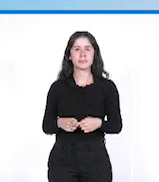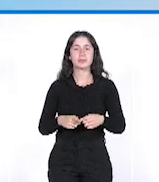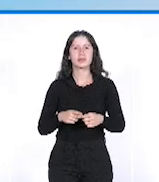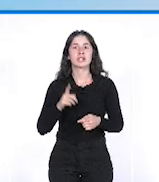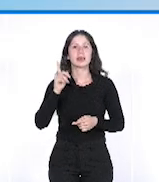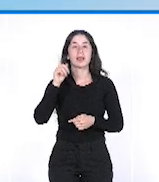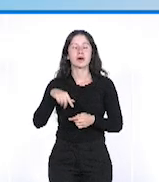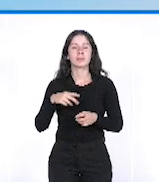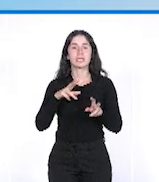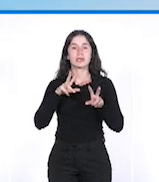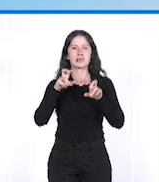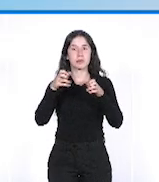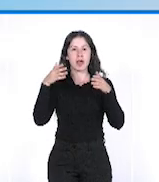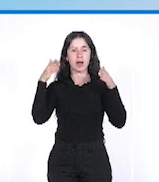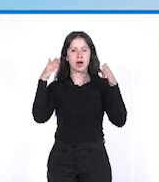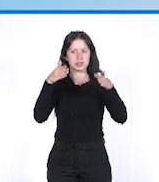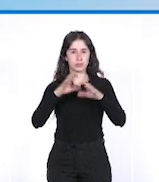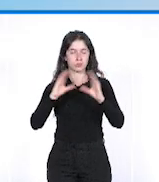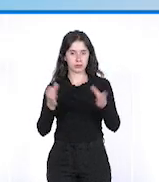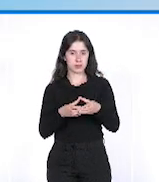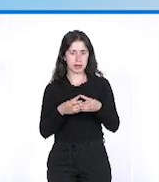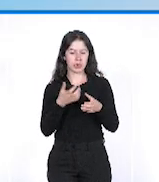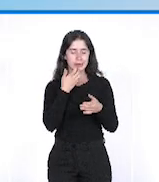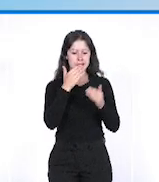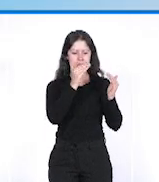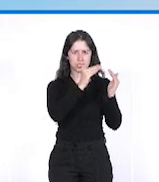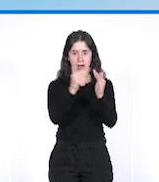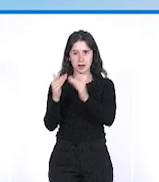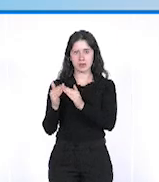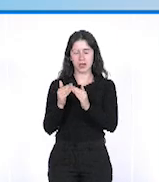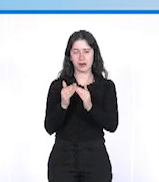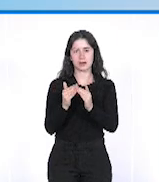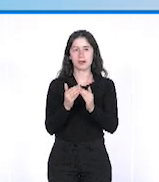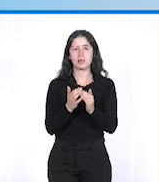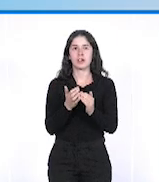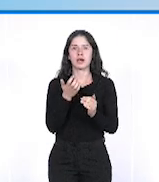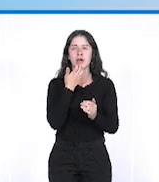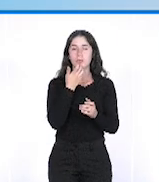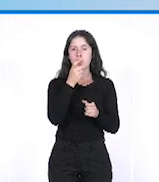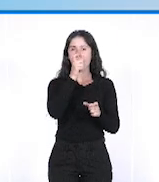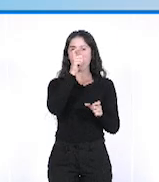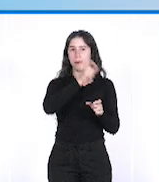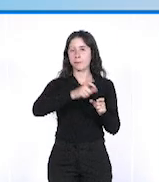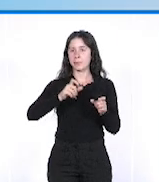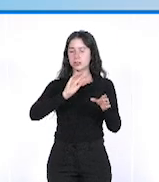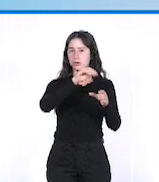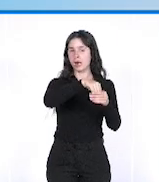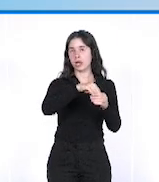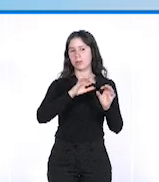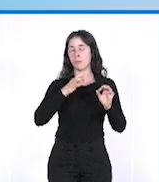participación comunitaria hay viviendas por ejemplo Pues que todavía tenía personas o bien por decisión